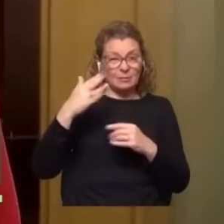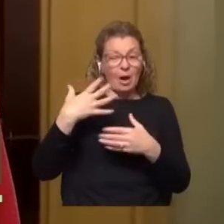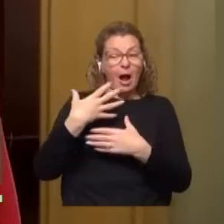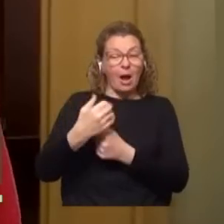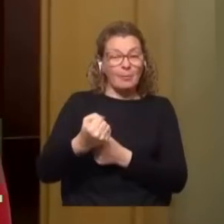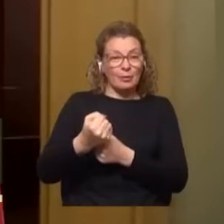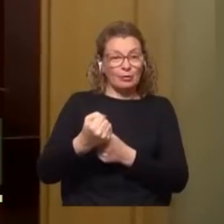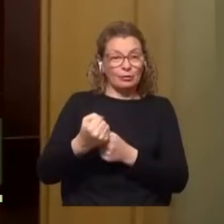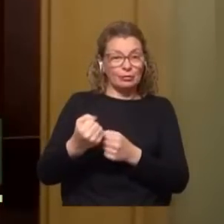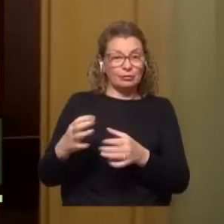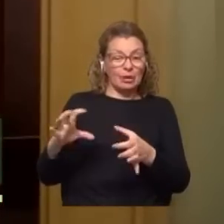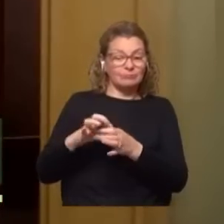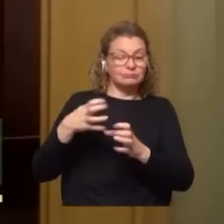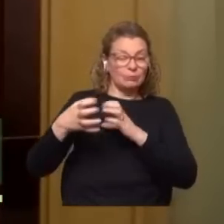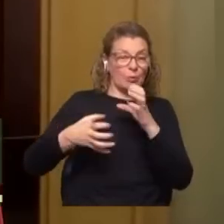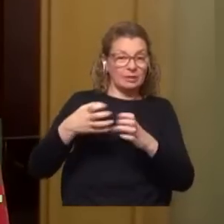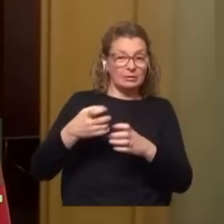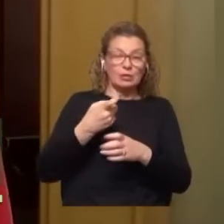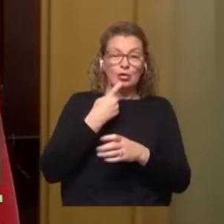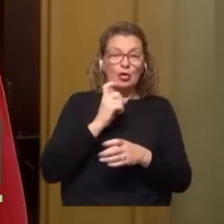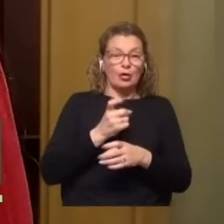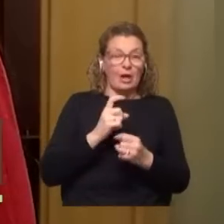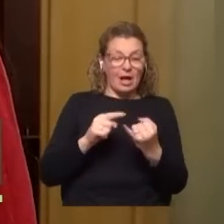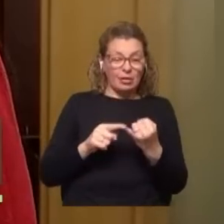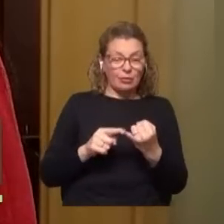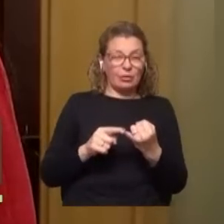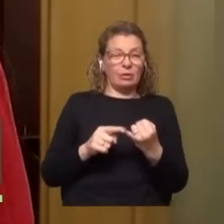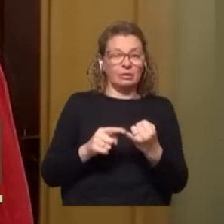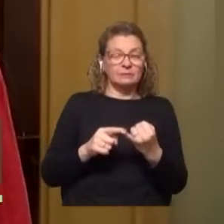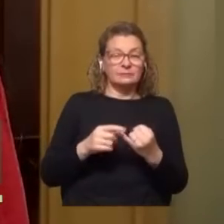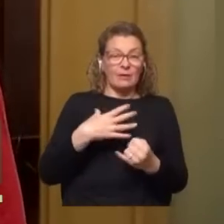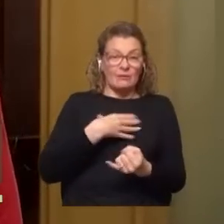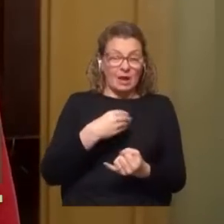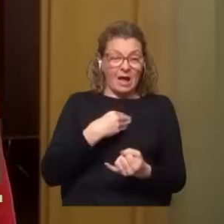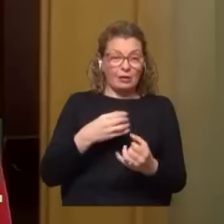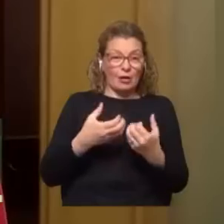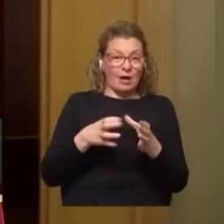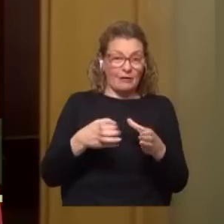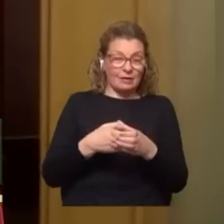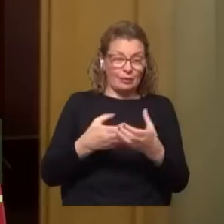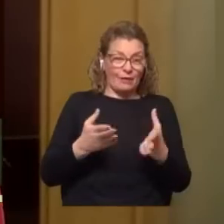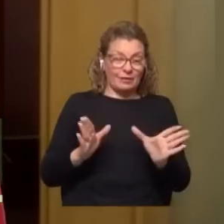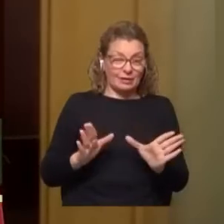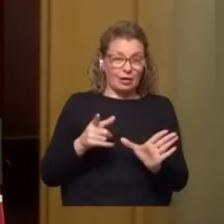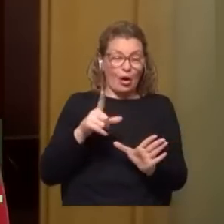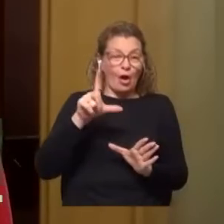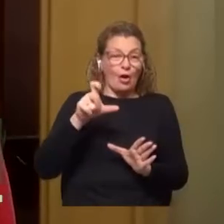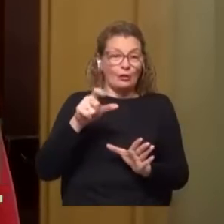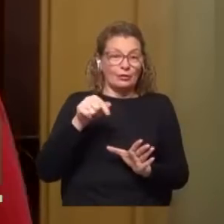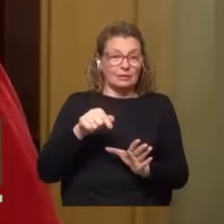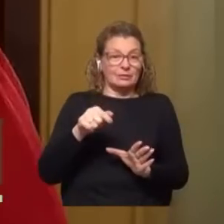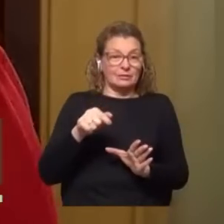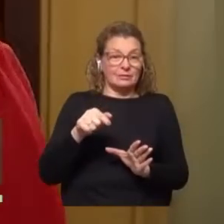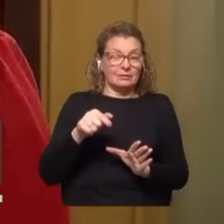de la coalición de gobierno del partido Colorado del partido Nacional de Cabildo abierto y obviamente que esto